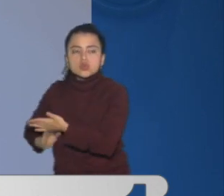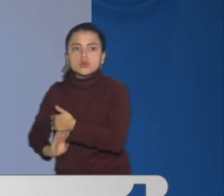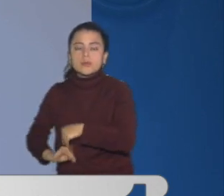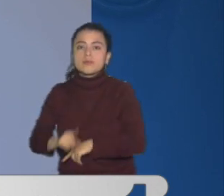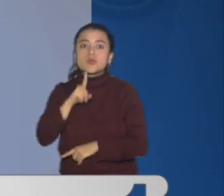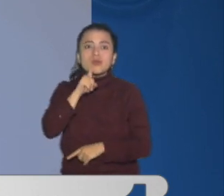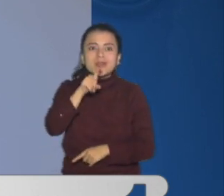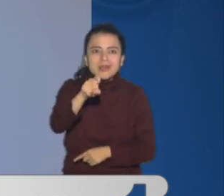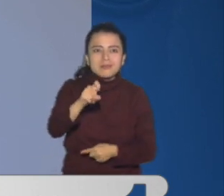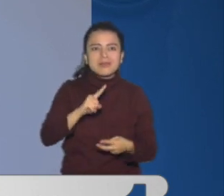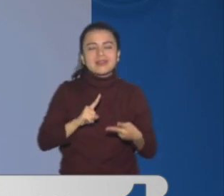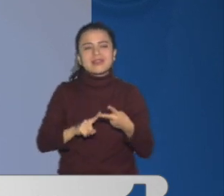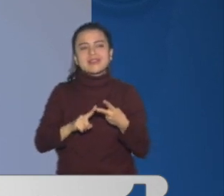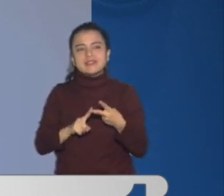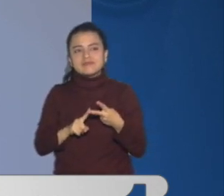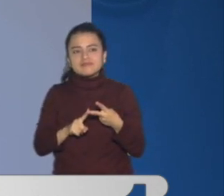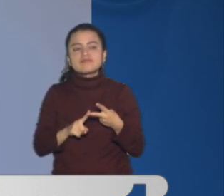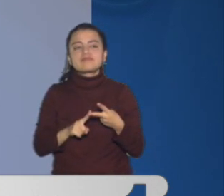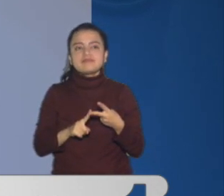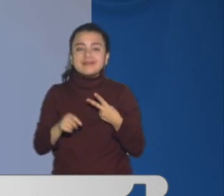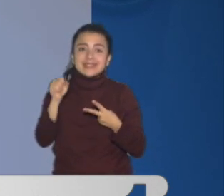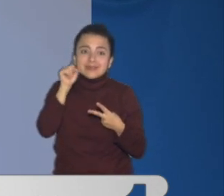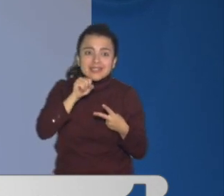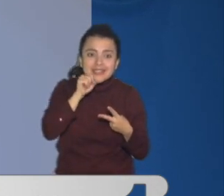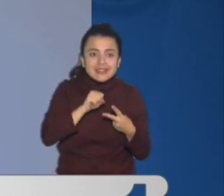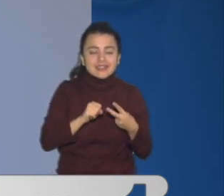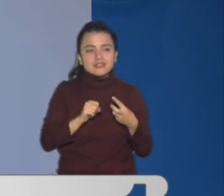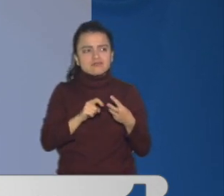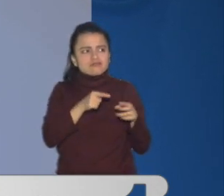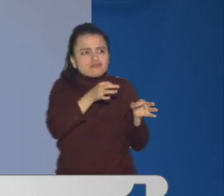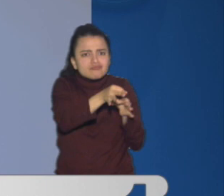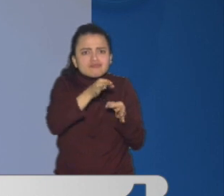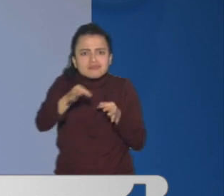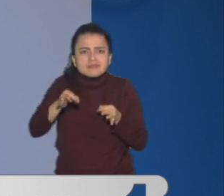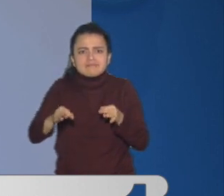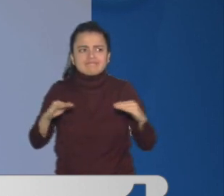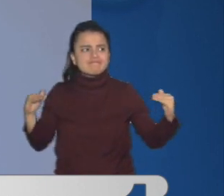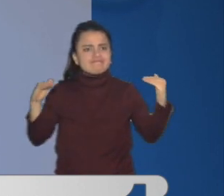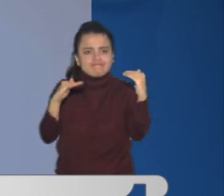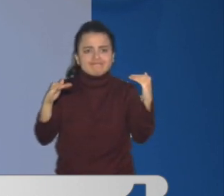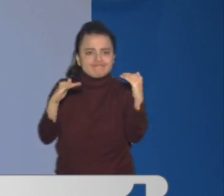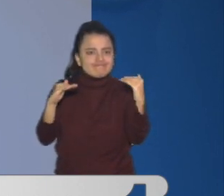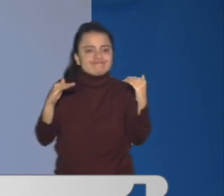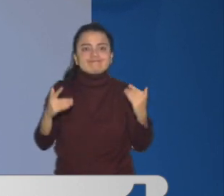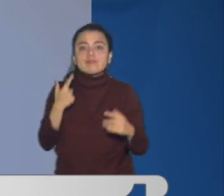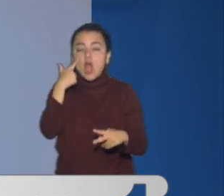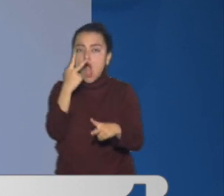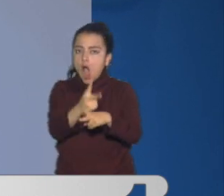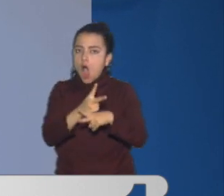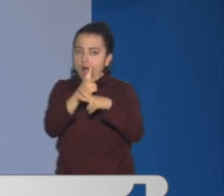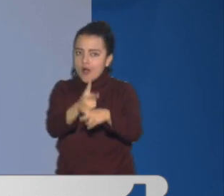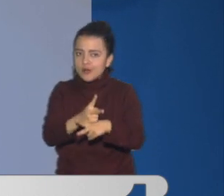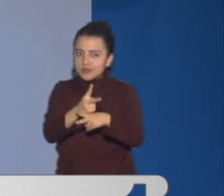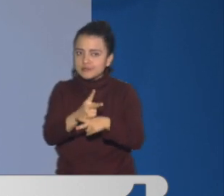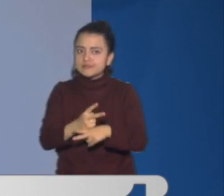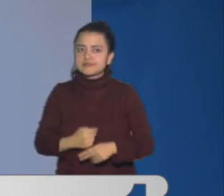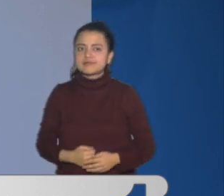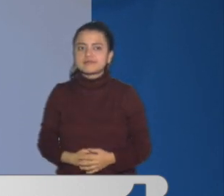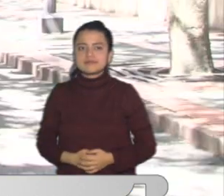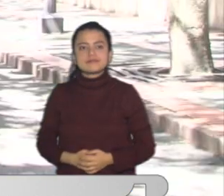y Bucaramanga-Provincia Curos Málaga, presentan graves afectaciones viales con restricciones para la movilidad de viajeros de día y de